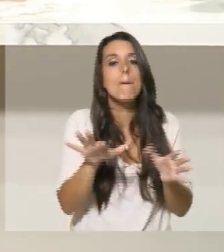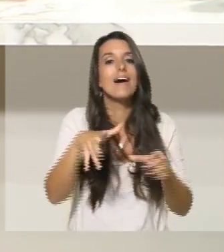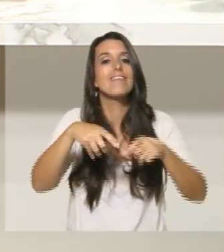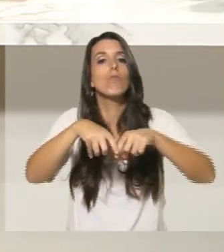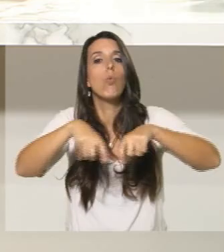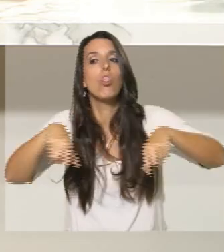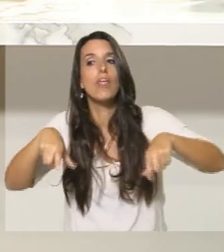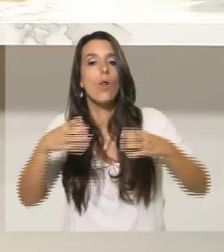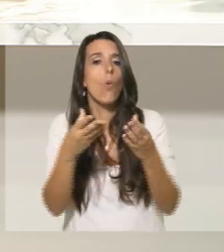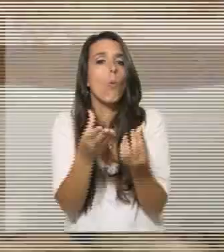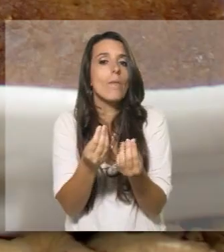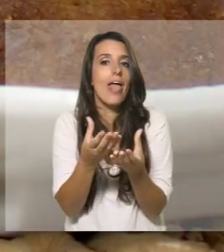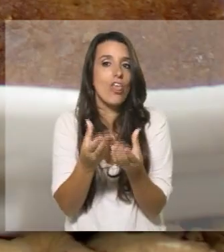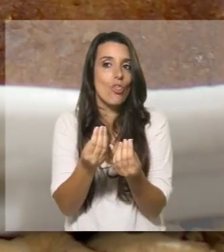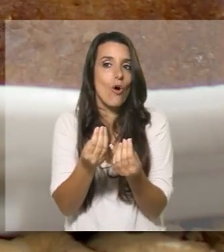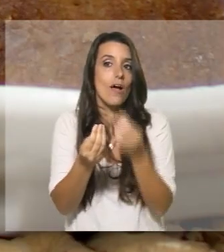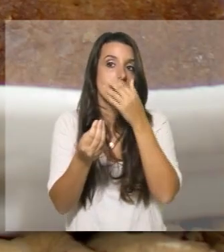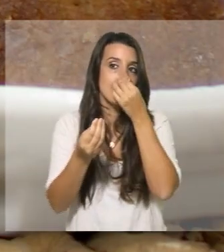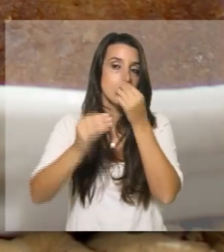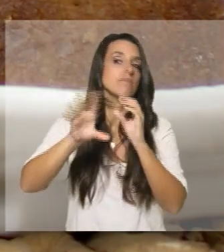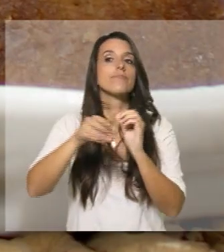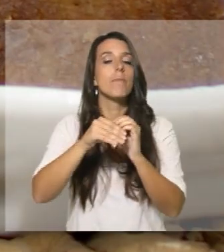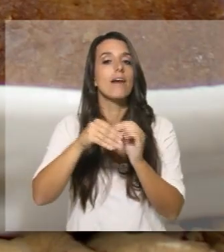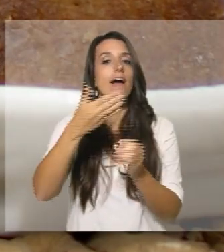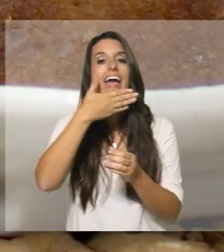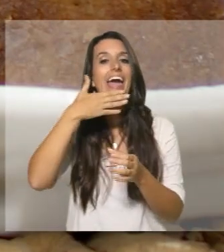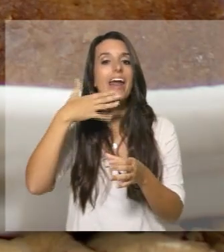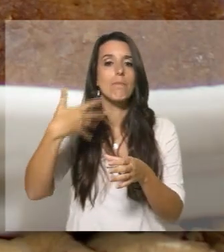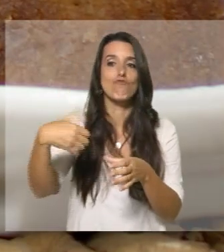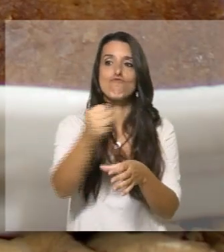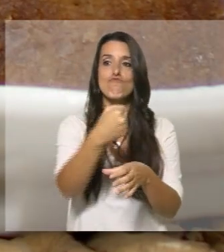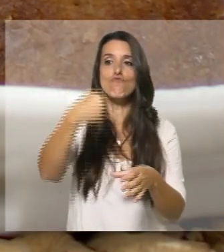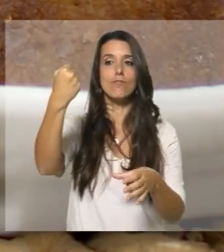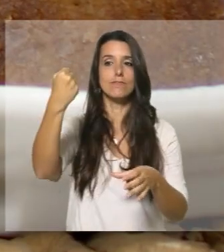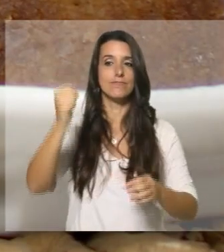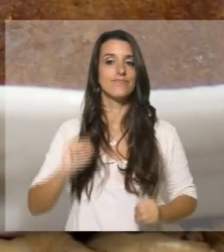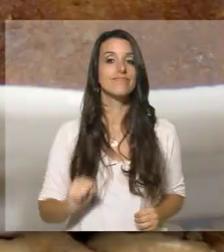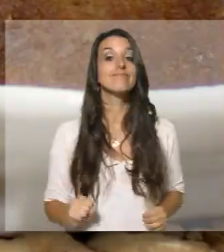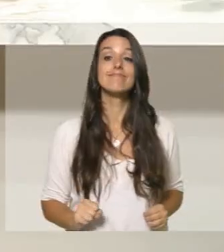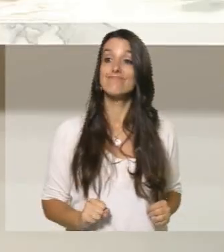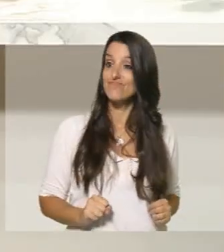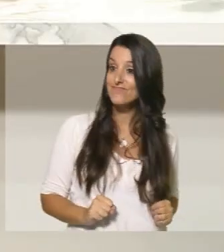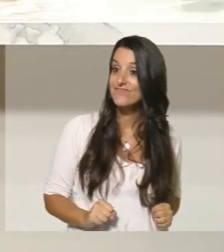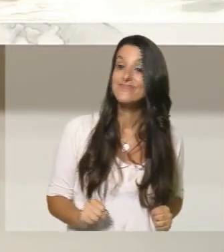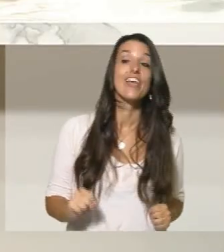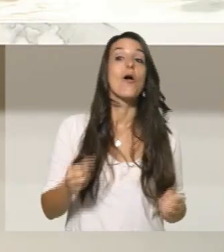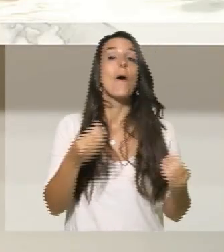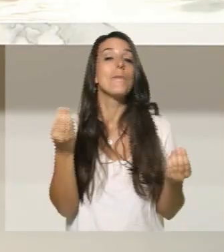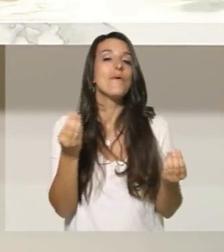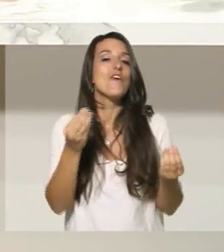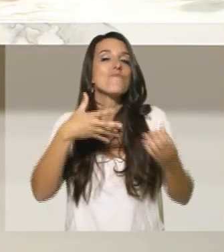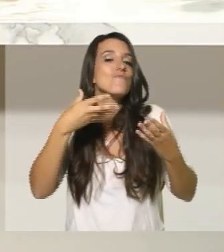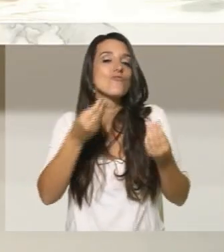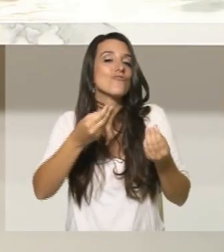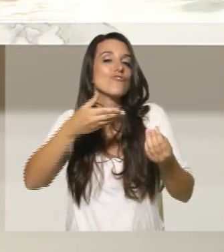budín bien húmedo y está acompañado con una crema batida. Ay, me encantó. Porque nos parecía poco. Ya copete. La masa, el almíbar y